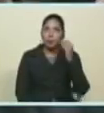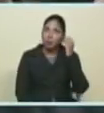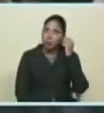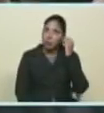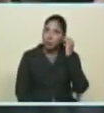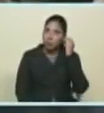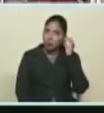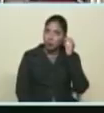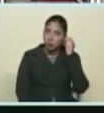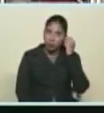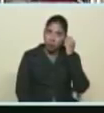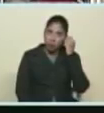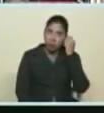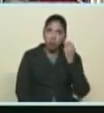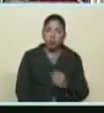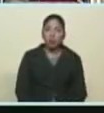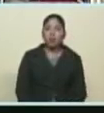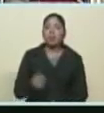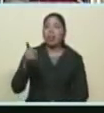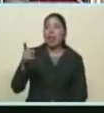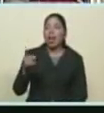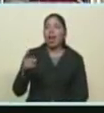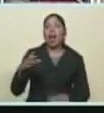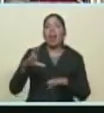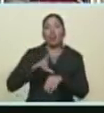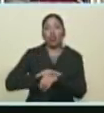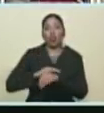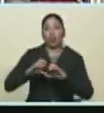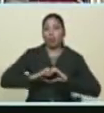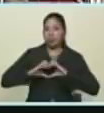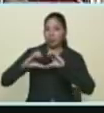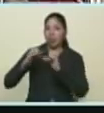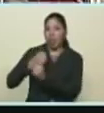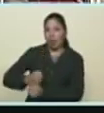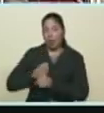La doctora Corazón del Tamacuro,